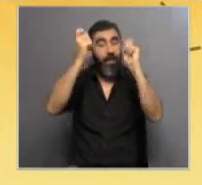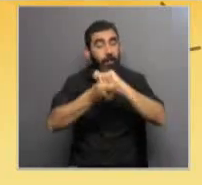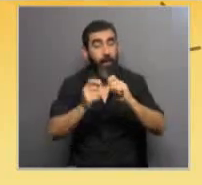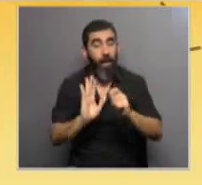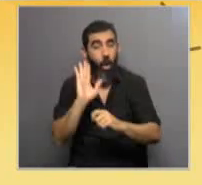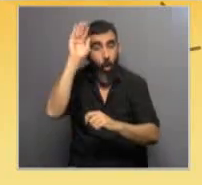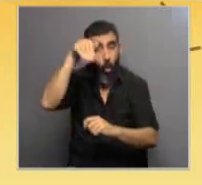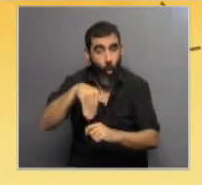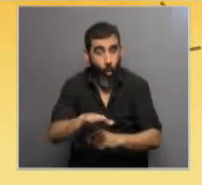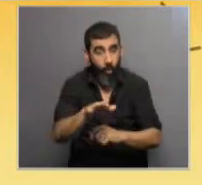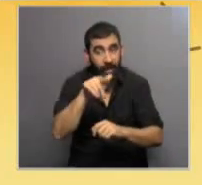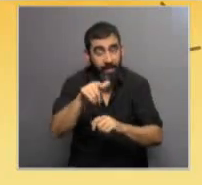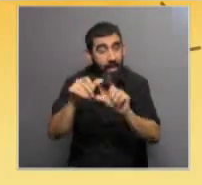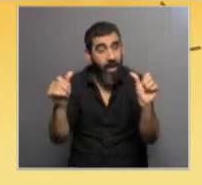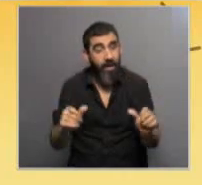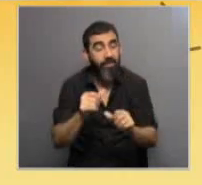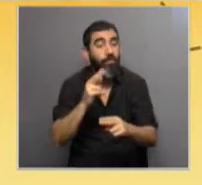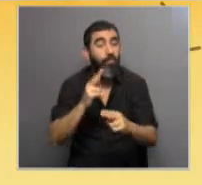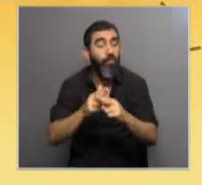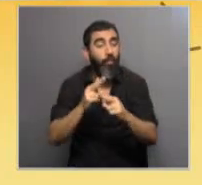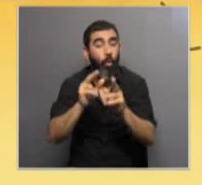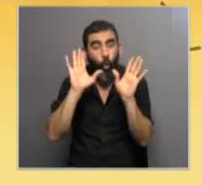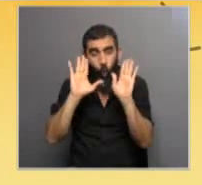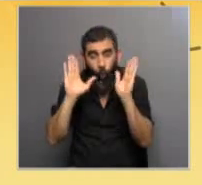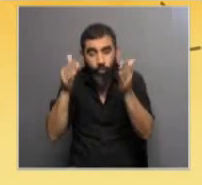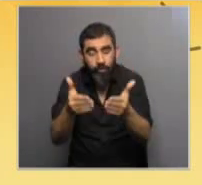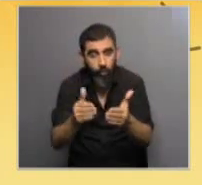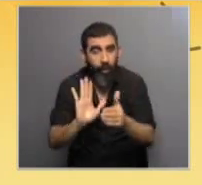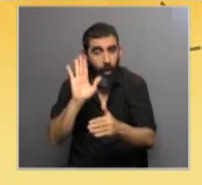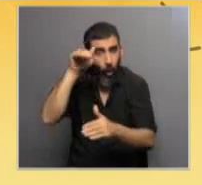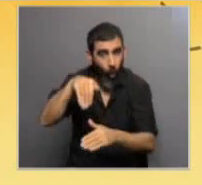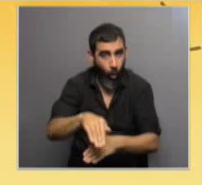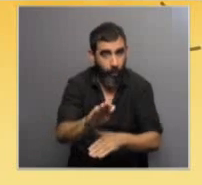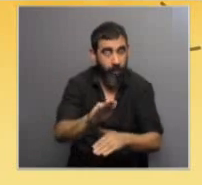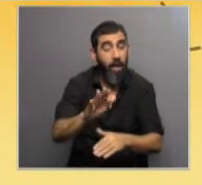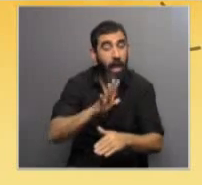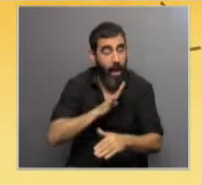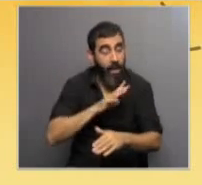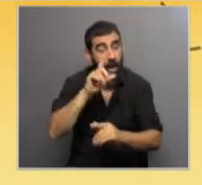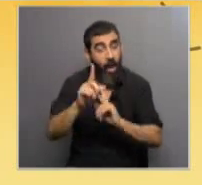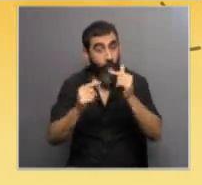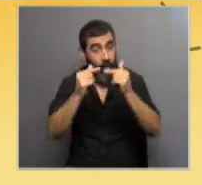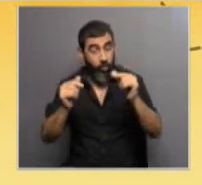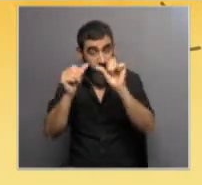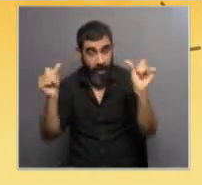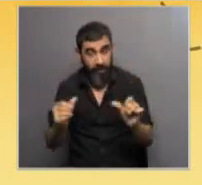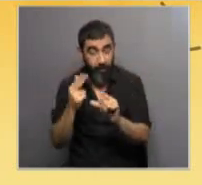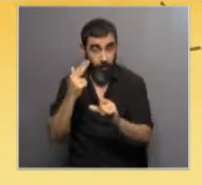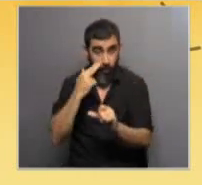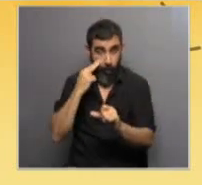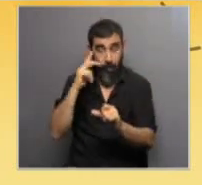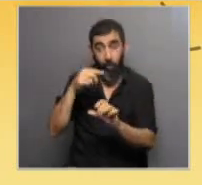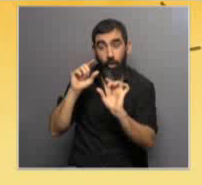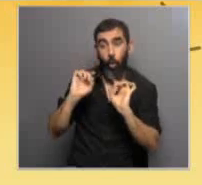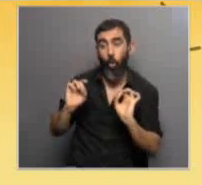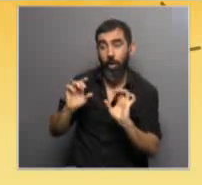y en ese lugar genera lo que se llama un foco de concentración de oleaje entonces hay factores antrópicos que provocaron la cosa pero después hay factores